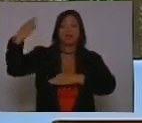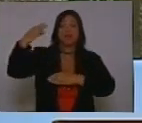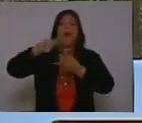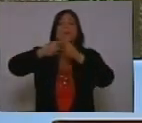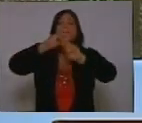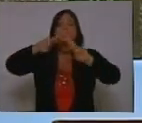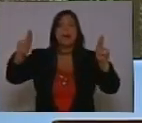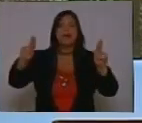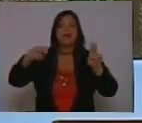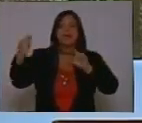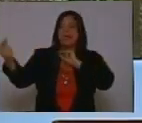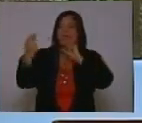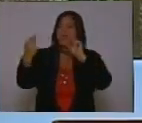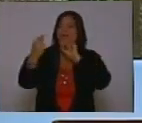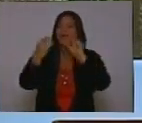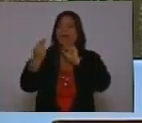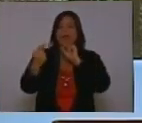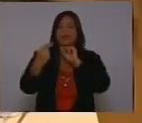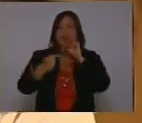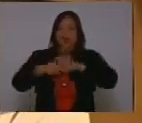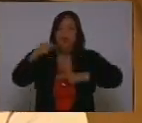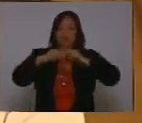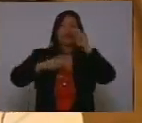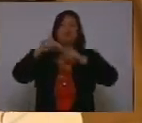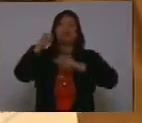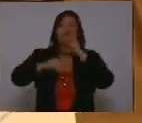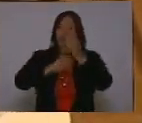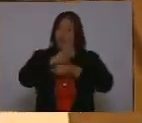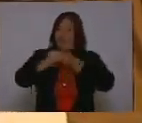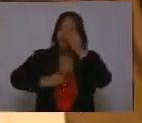para el debate, para la construcción,